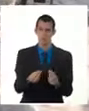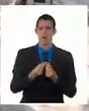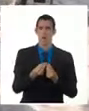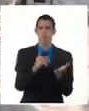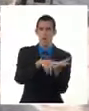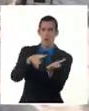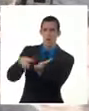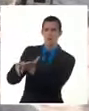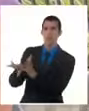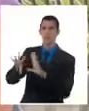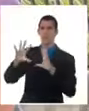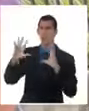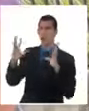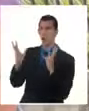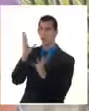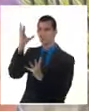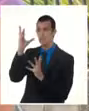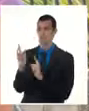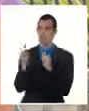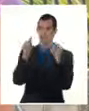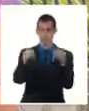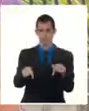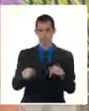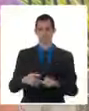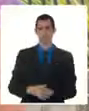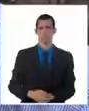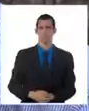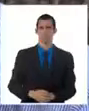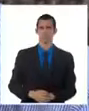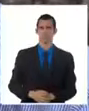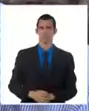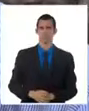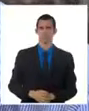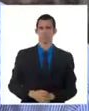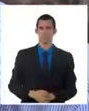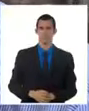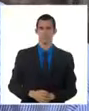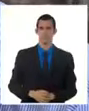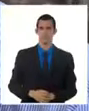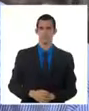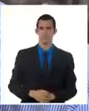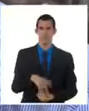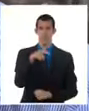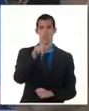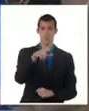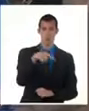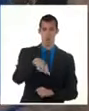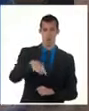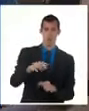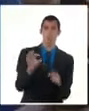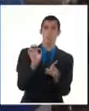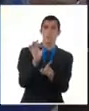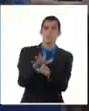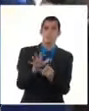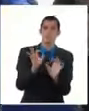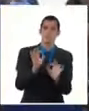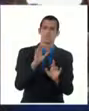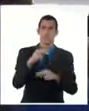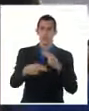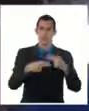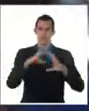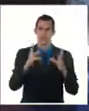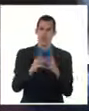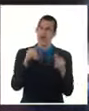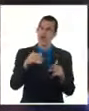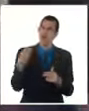julio sesionará la Reunión Iberoamericana de Meteorología. Habrá paneles, firma de convenios y planes de acción. Y